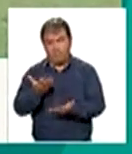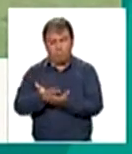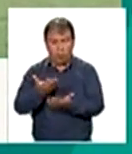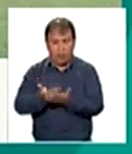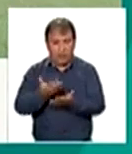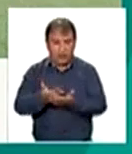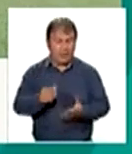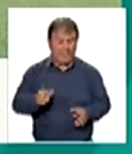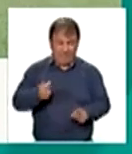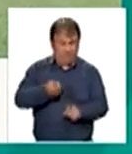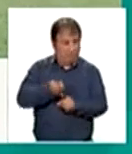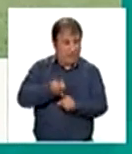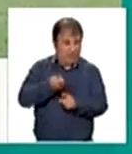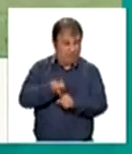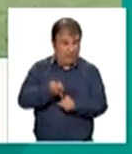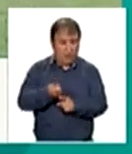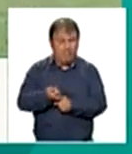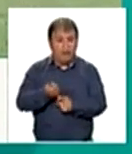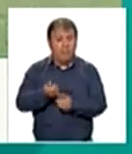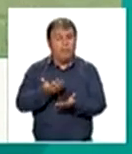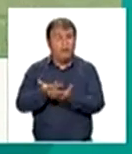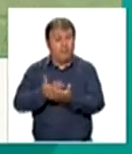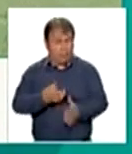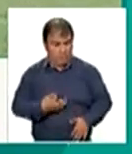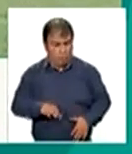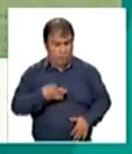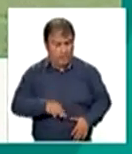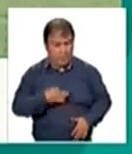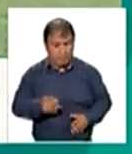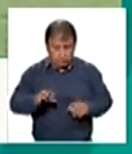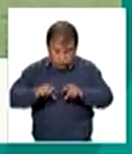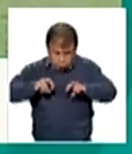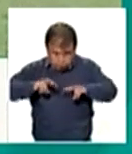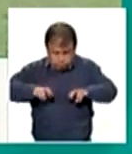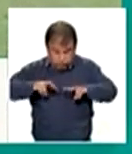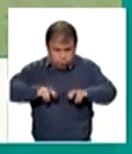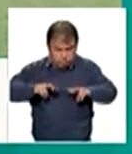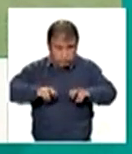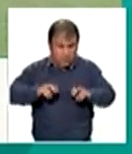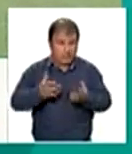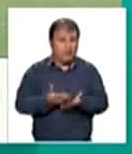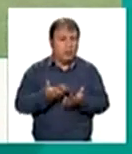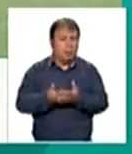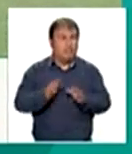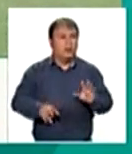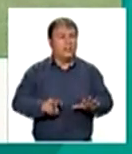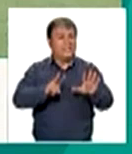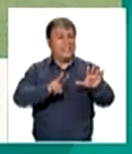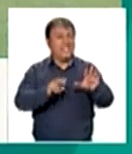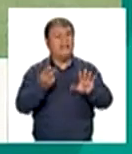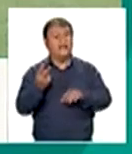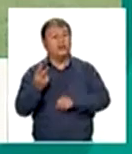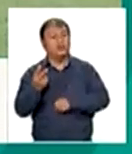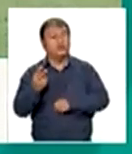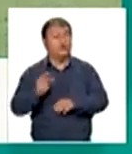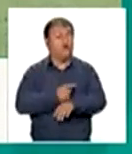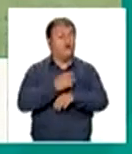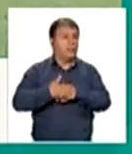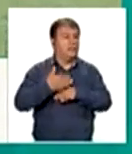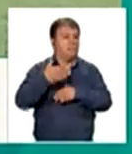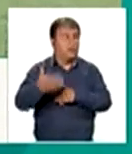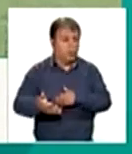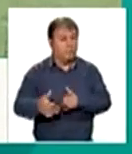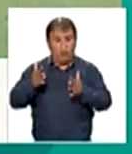misma muestra de la misma orina que se tomó en aquel partido. Esta se abre 72 horas después que